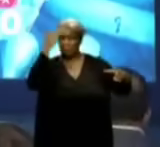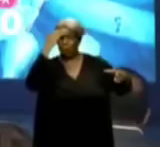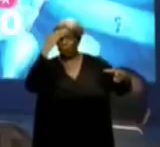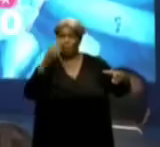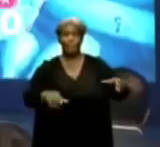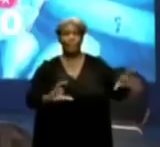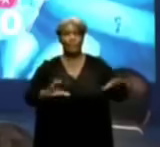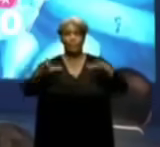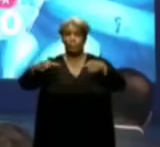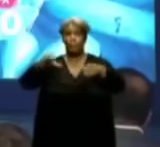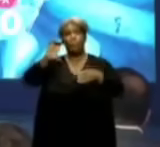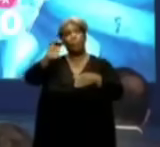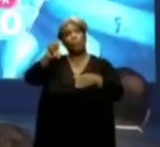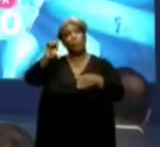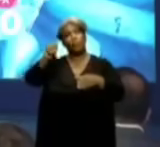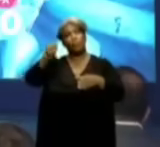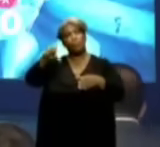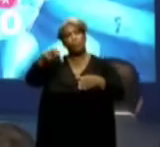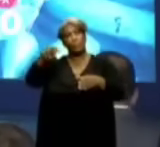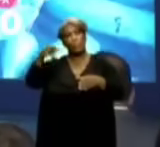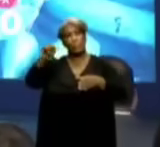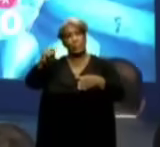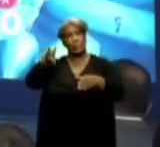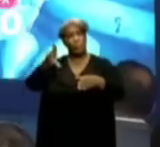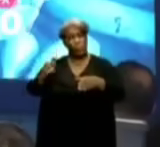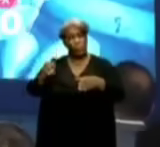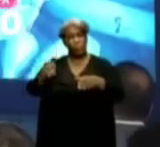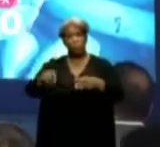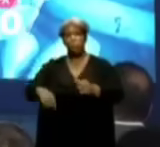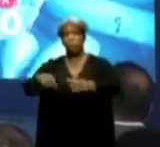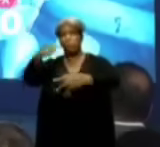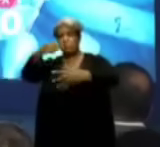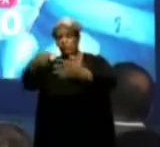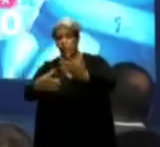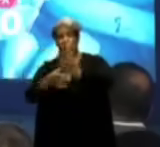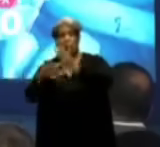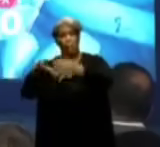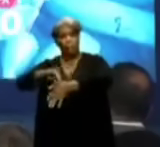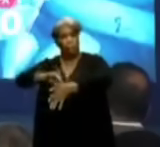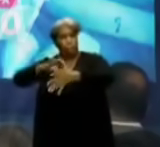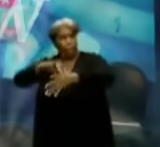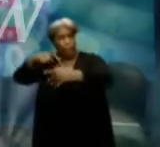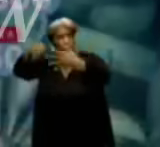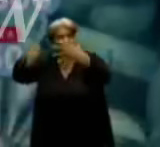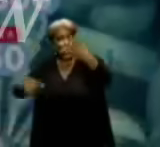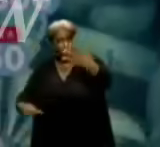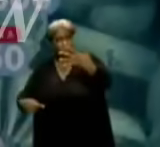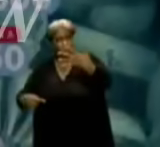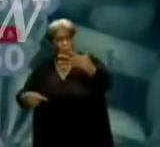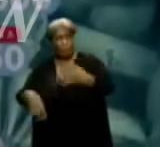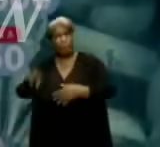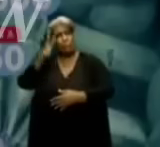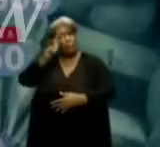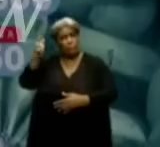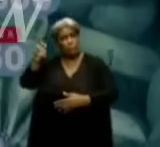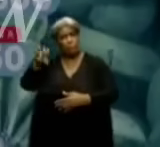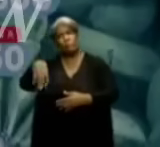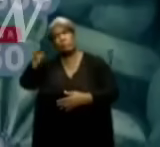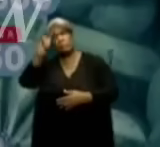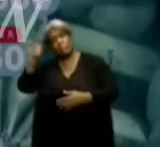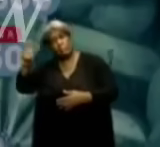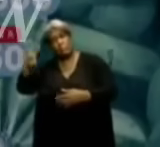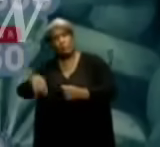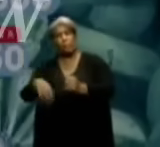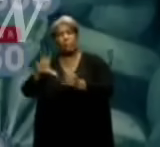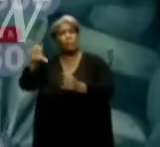cochinillo 2.500 pesos, pierna entera 1.500 y media pierna a 750